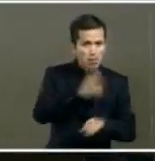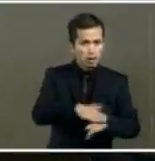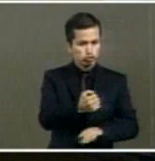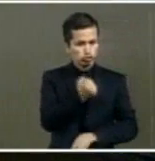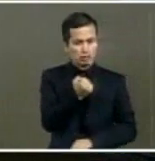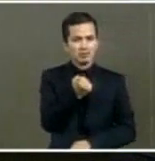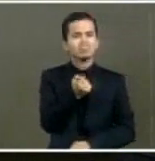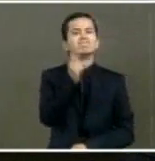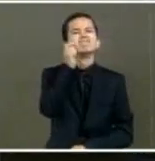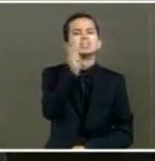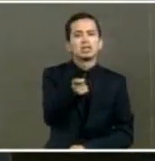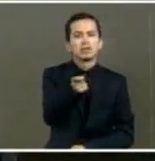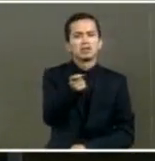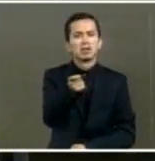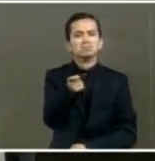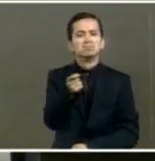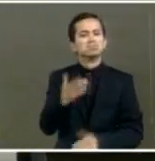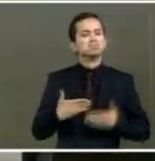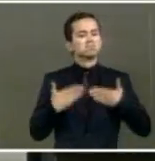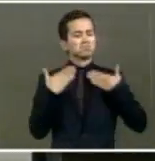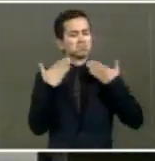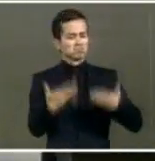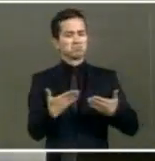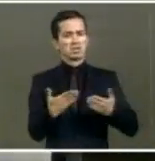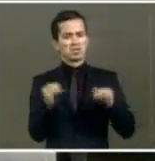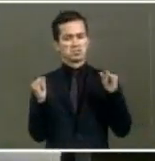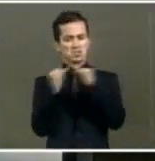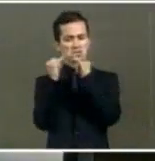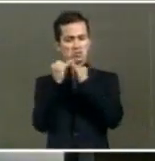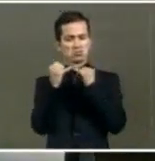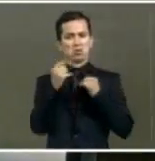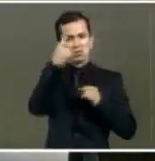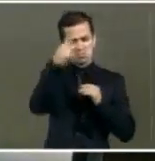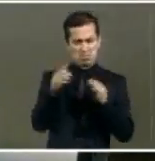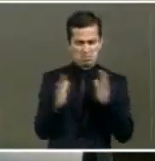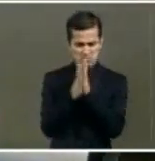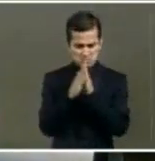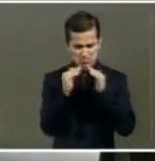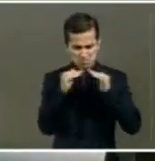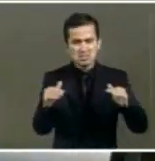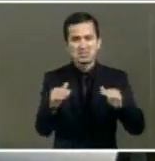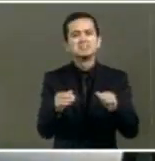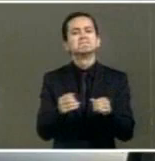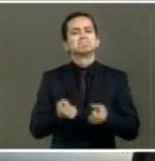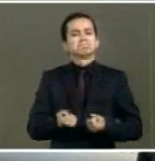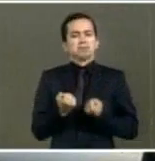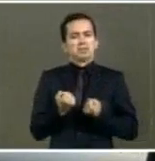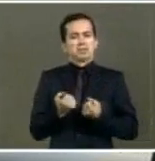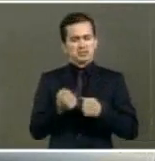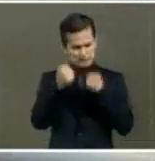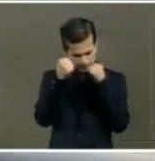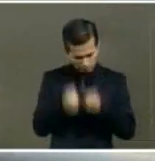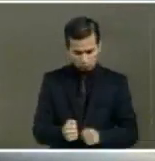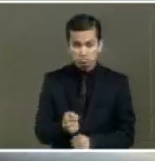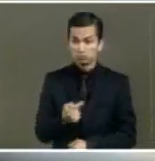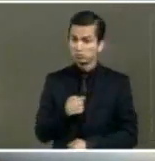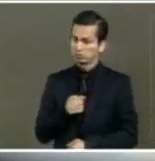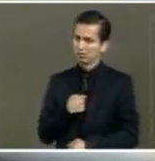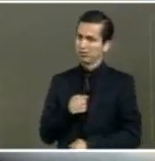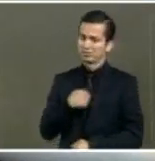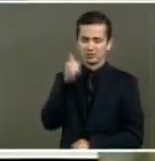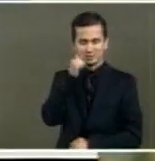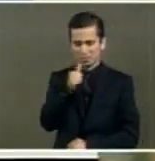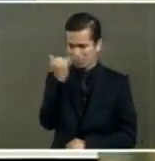el talante y la fortaleza de nuestras instituciones democráticas. Soy un hombre de ideas y de